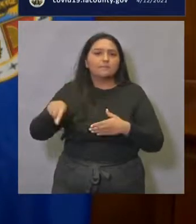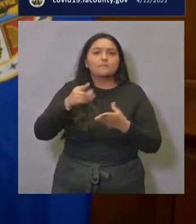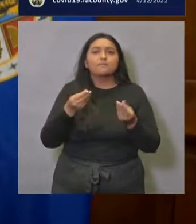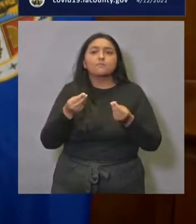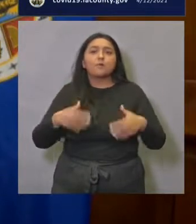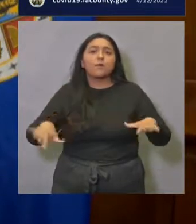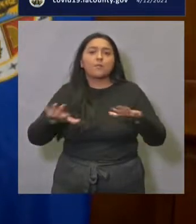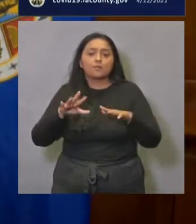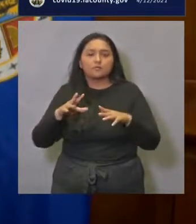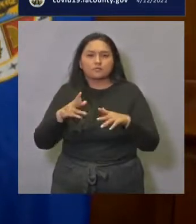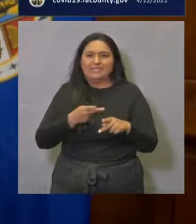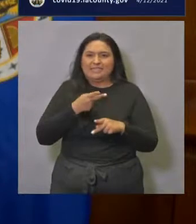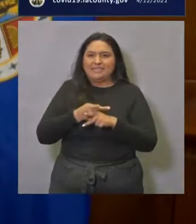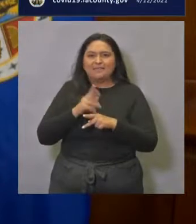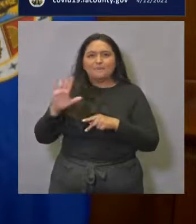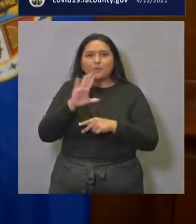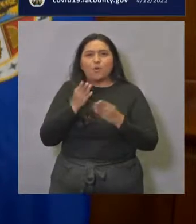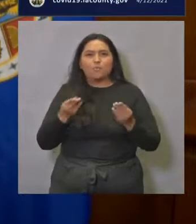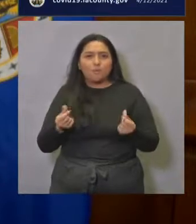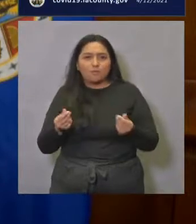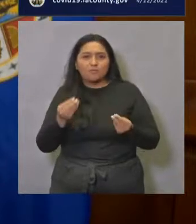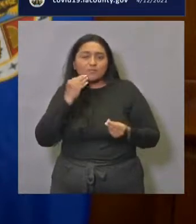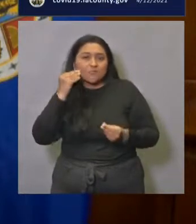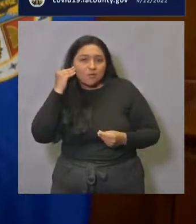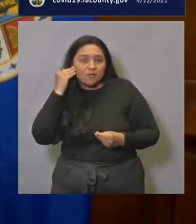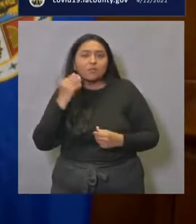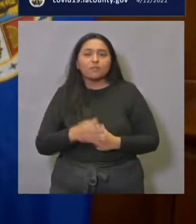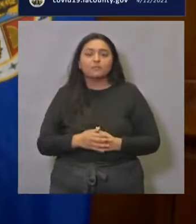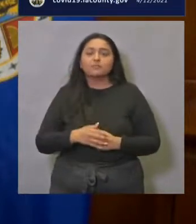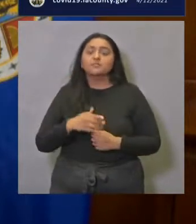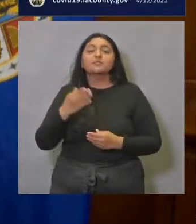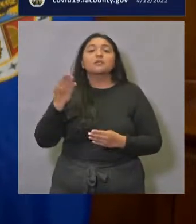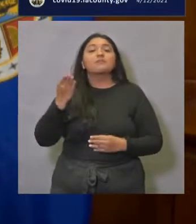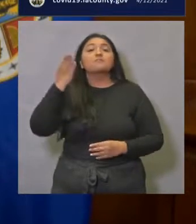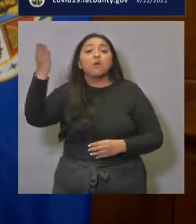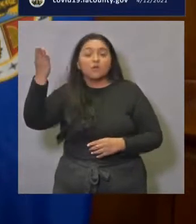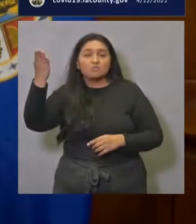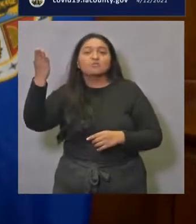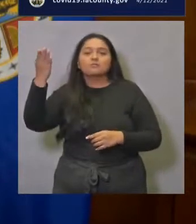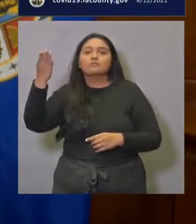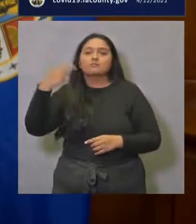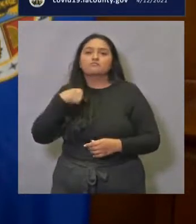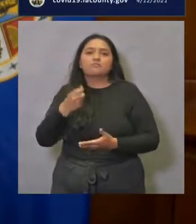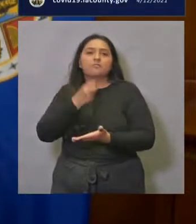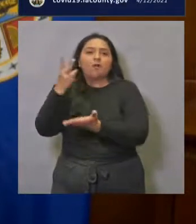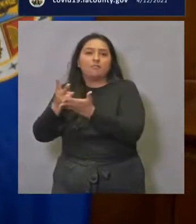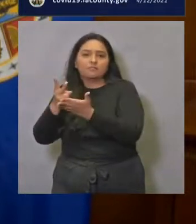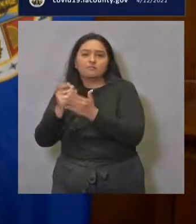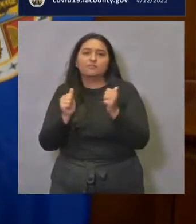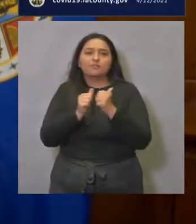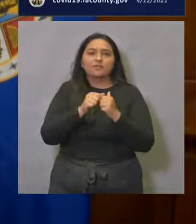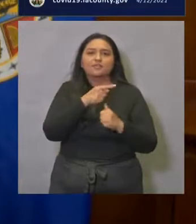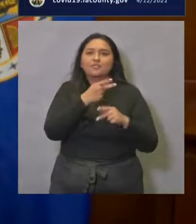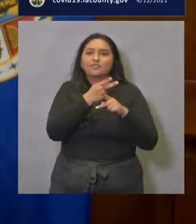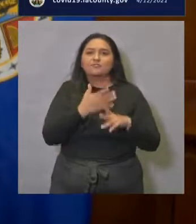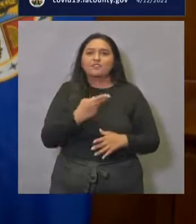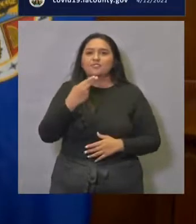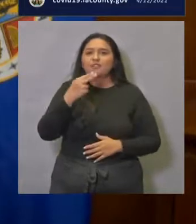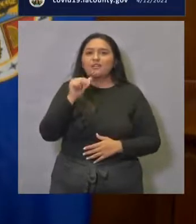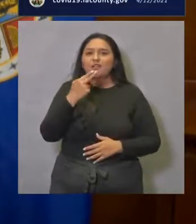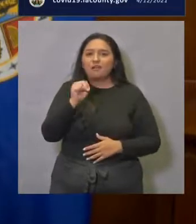Este programa es un resultado de una moción que autoricé yo y la supervisora Han. Es importante